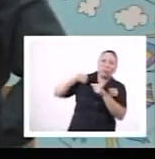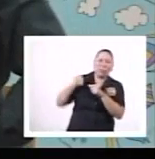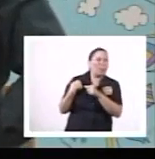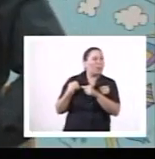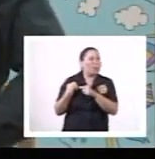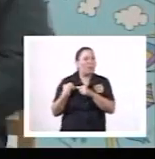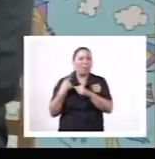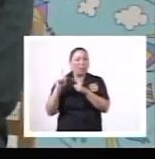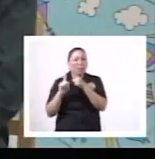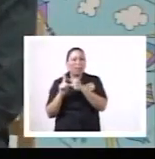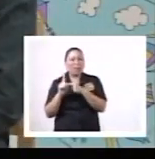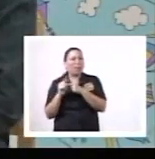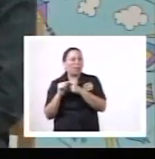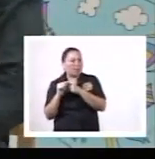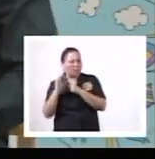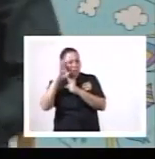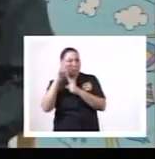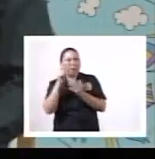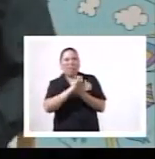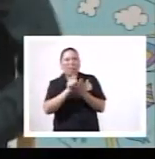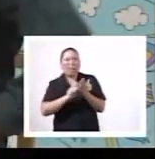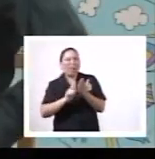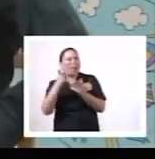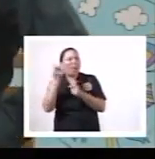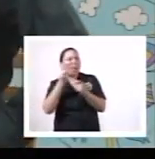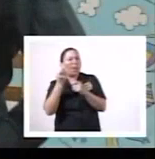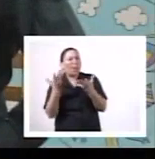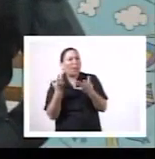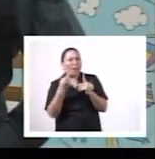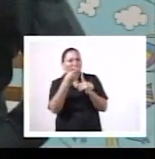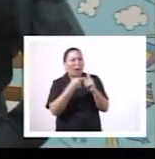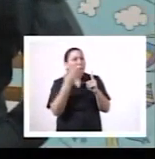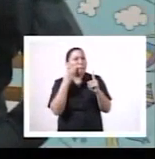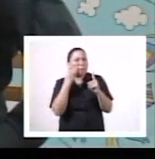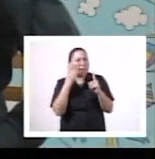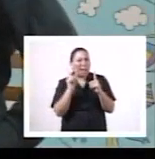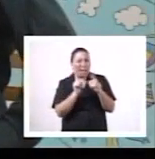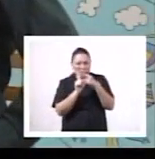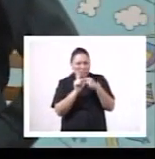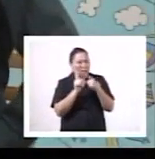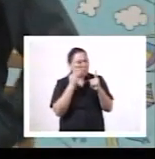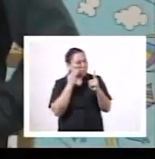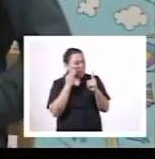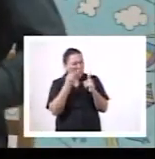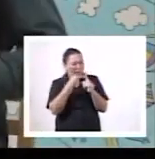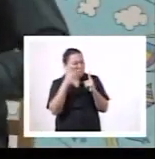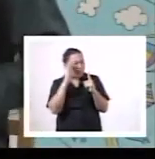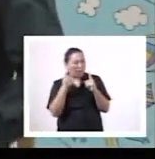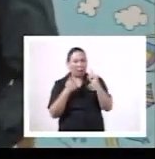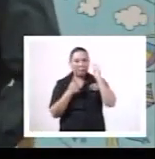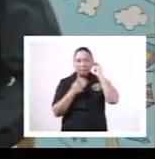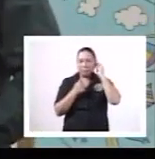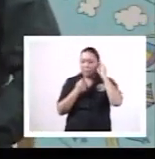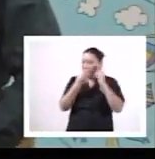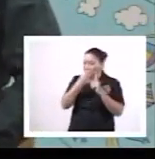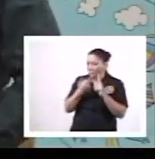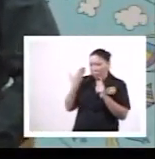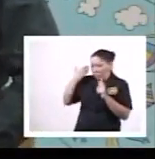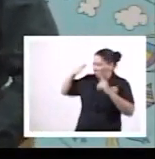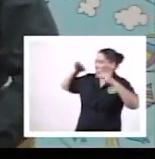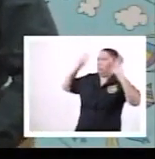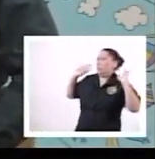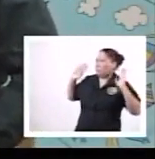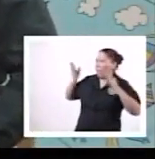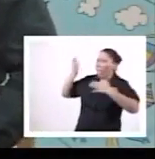Preguntó, mamá, ¿por qué los barriletes tienen esos mensajes? Y la mamá le dijo, ay, no sé, se hace desde hace